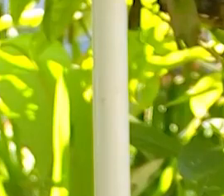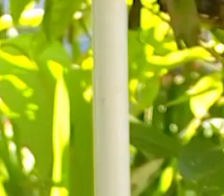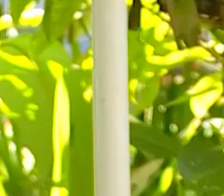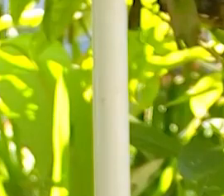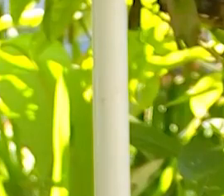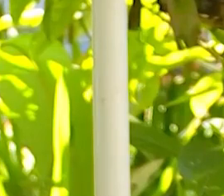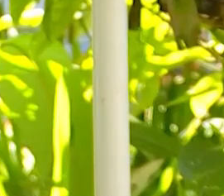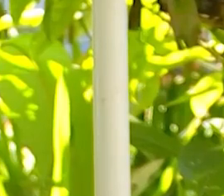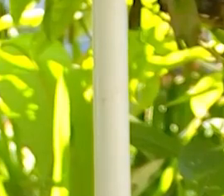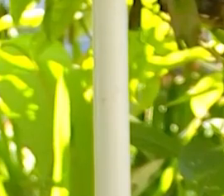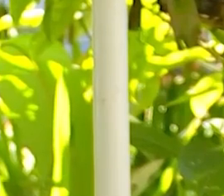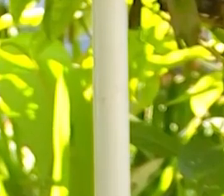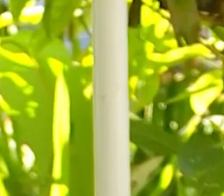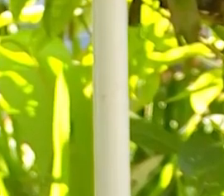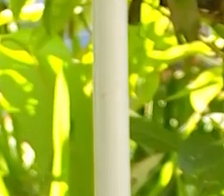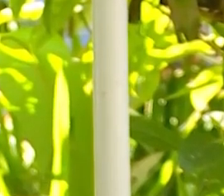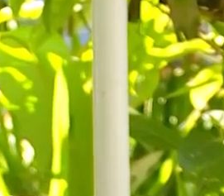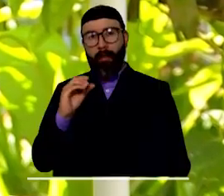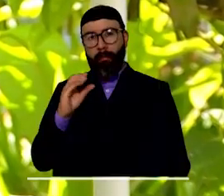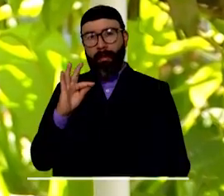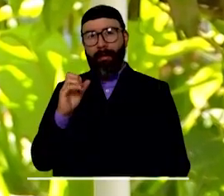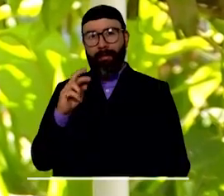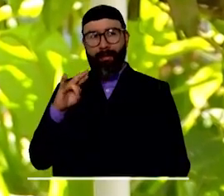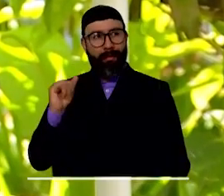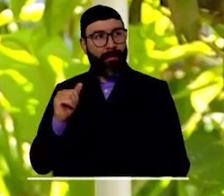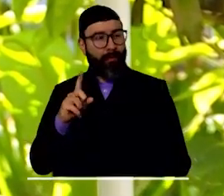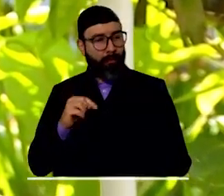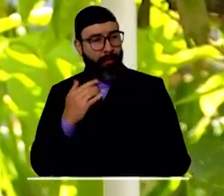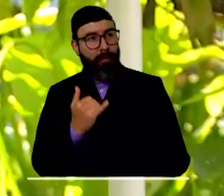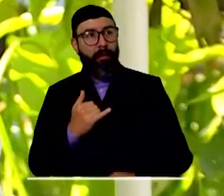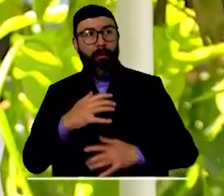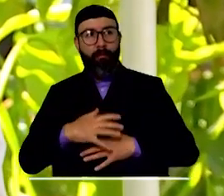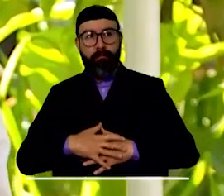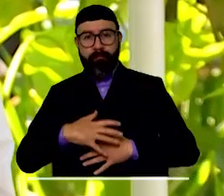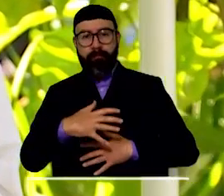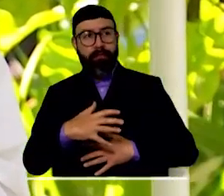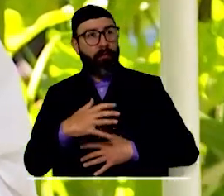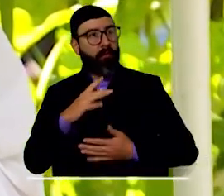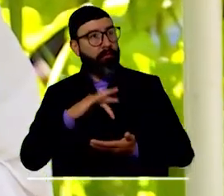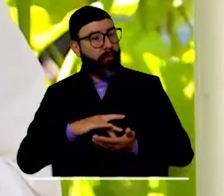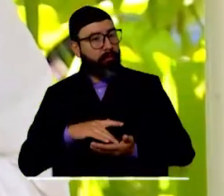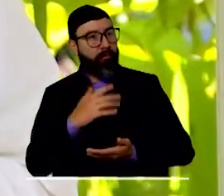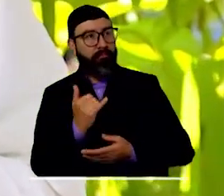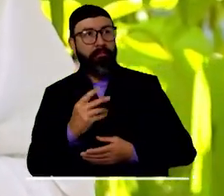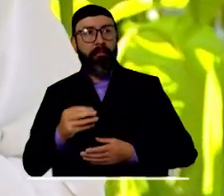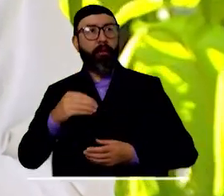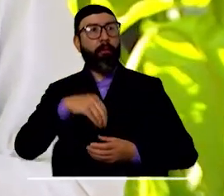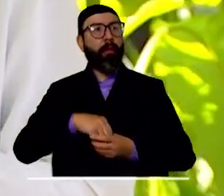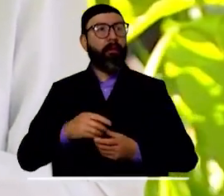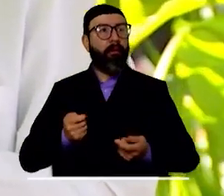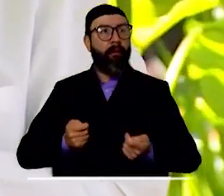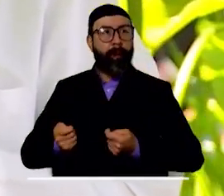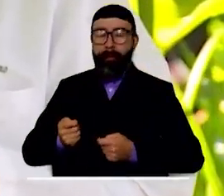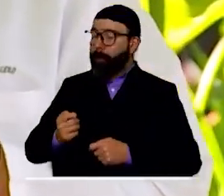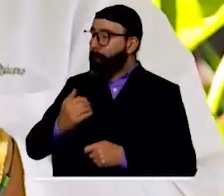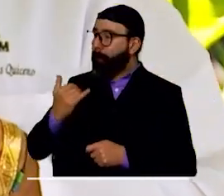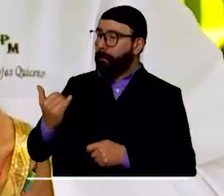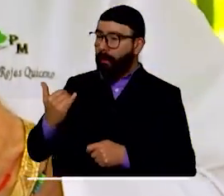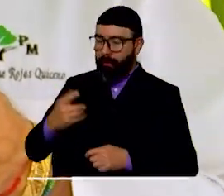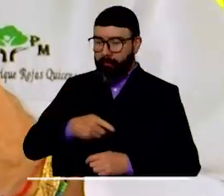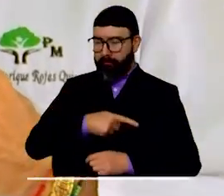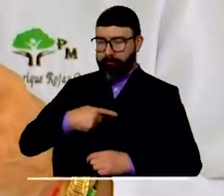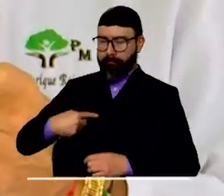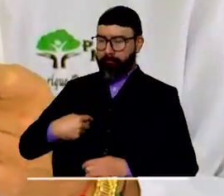manejando las bacterias y la inflamación que se presenta a nivel gastrointestinal. Y en